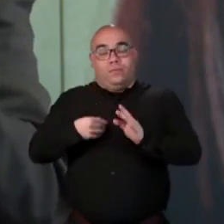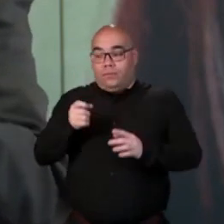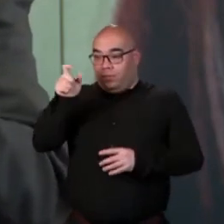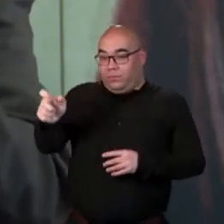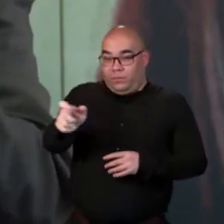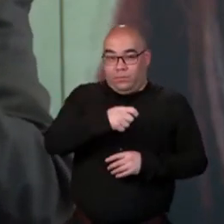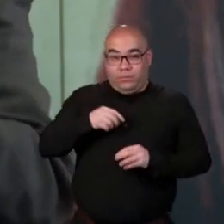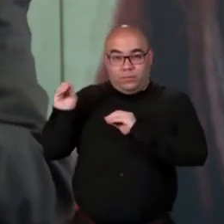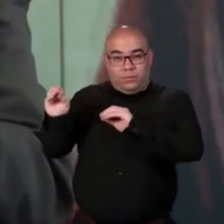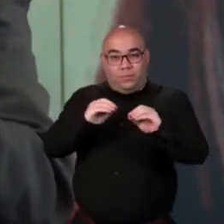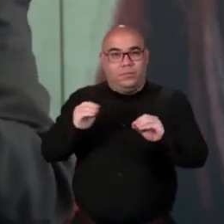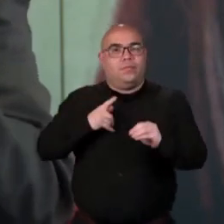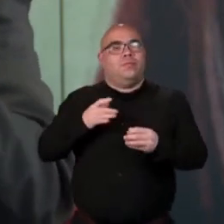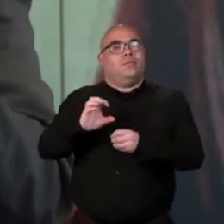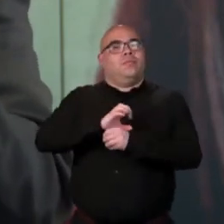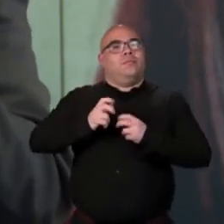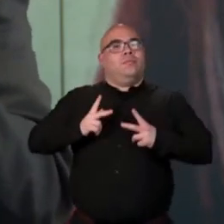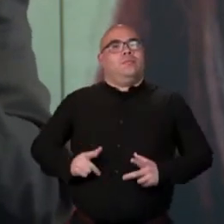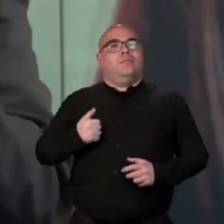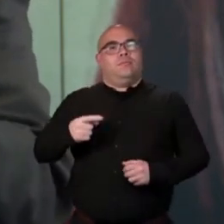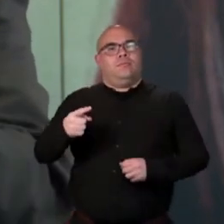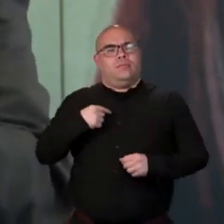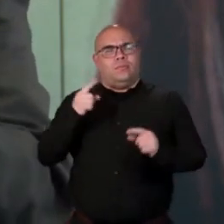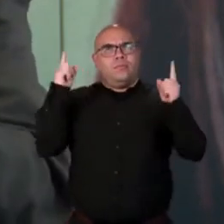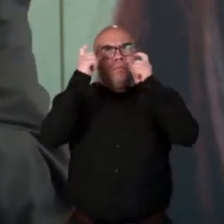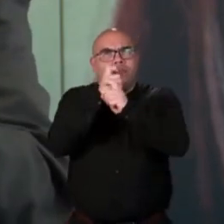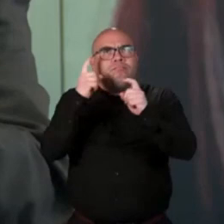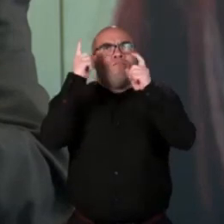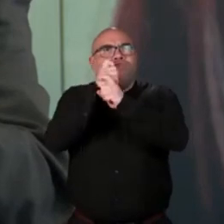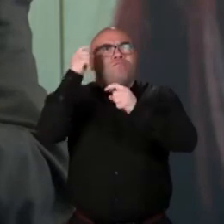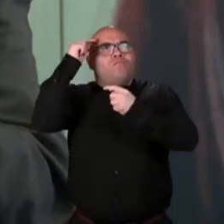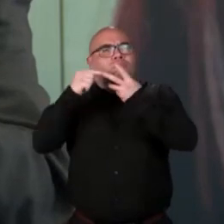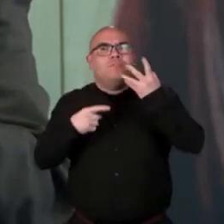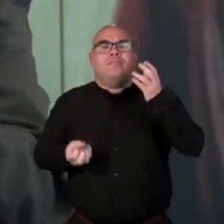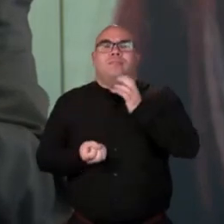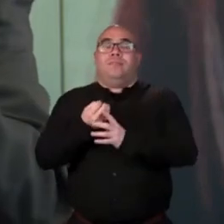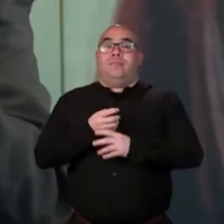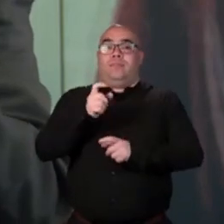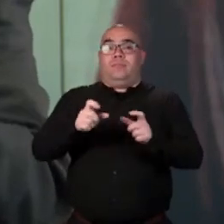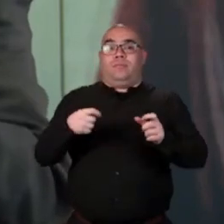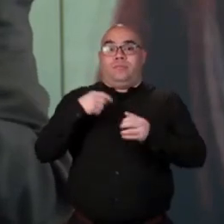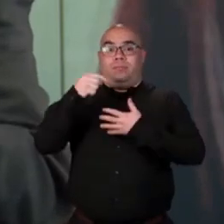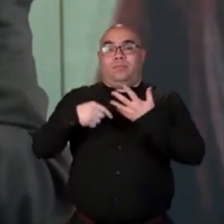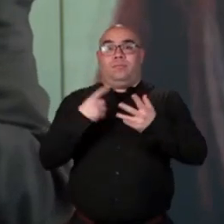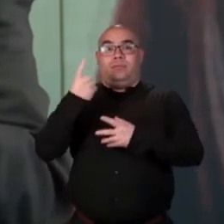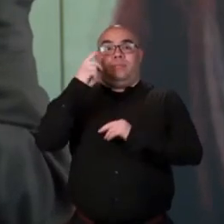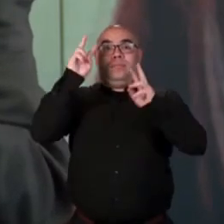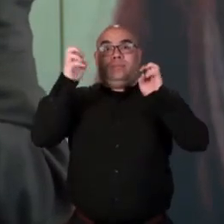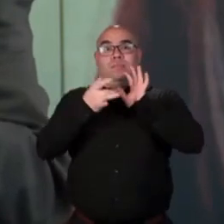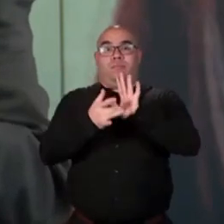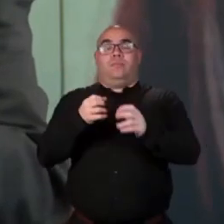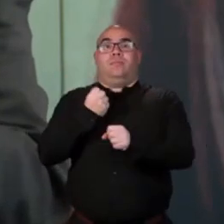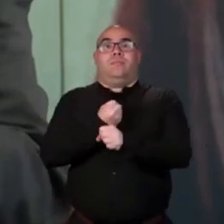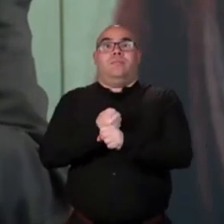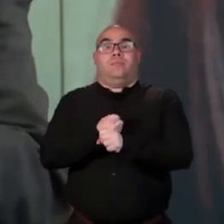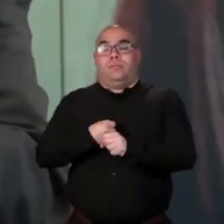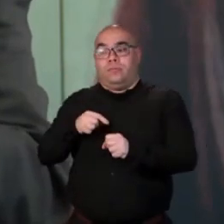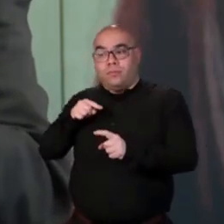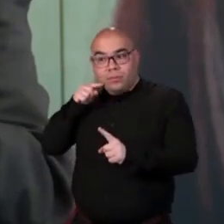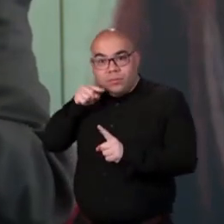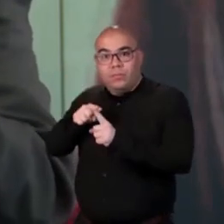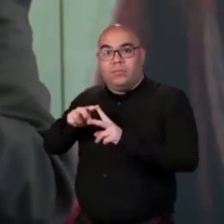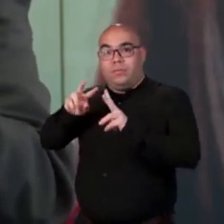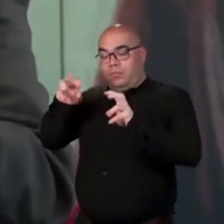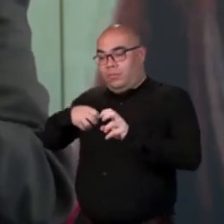ciudadanos críticos, reflexivos, no solamente personas para el mundo del trabajo, porque tenemos la convicción de que estas